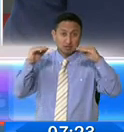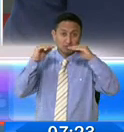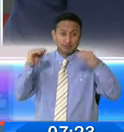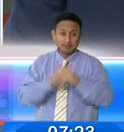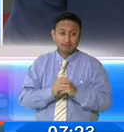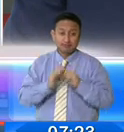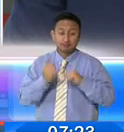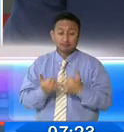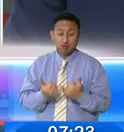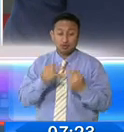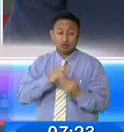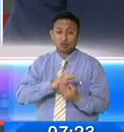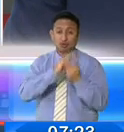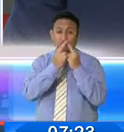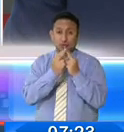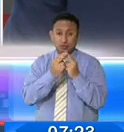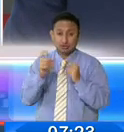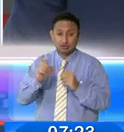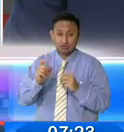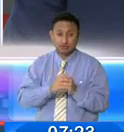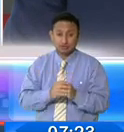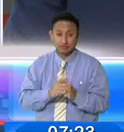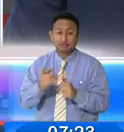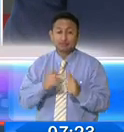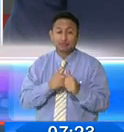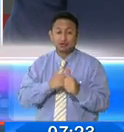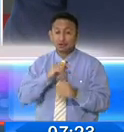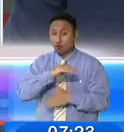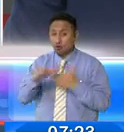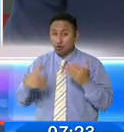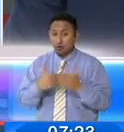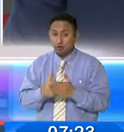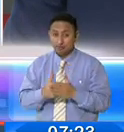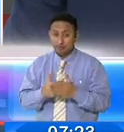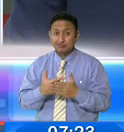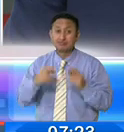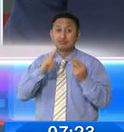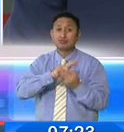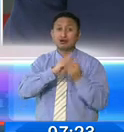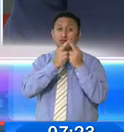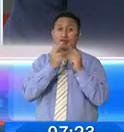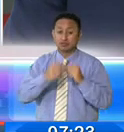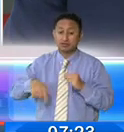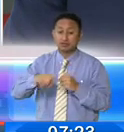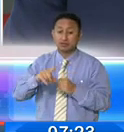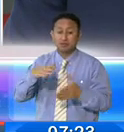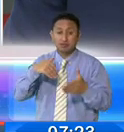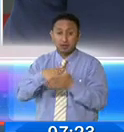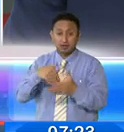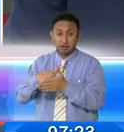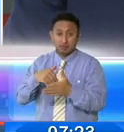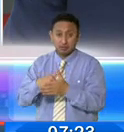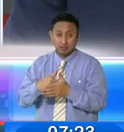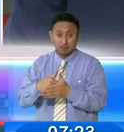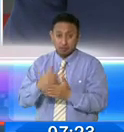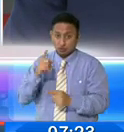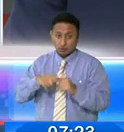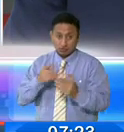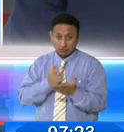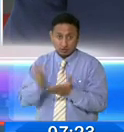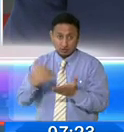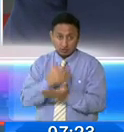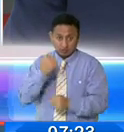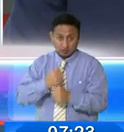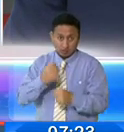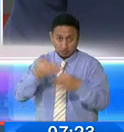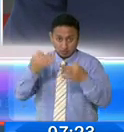que se requieren para esto tienen que ser estructurales, tienen que ser reformas que quiten esas barreras que están impidiendo el acceso, tienen que ser reformas